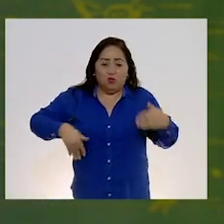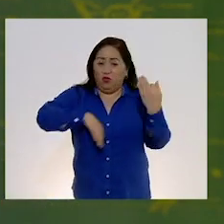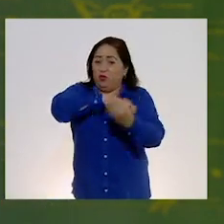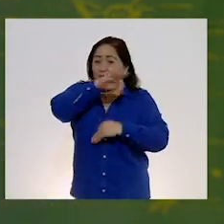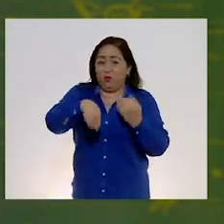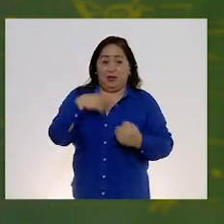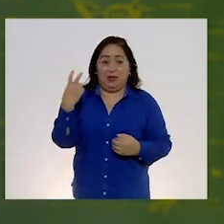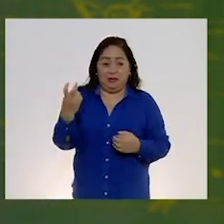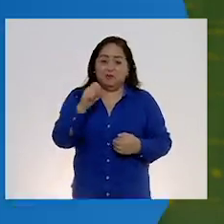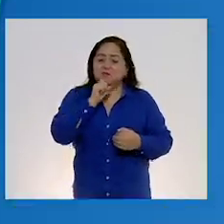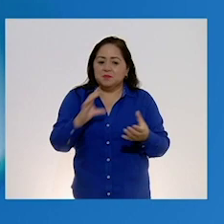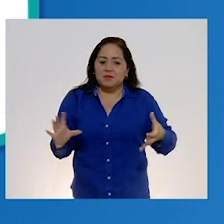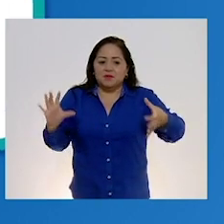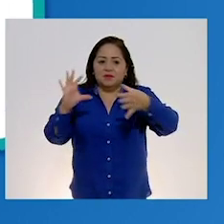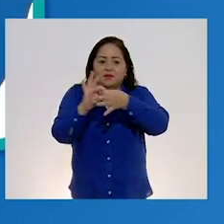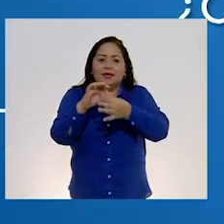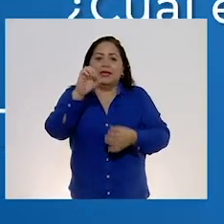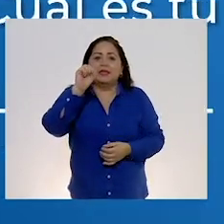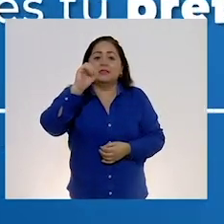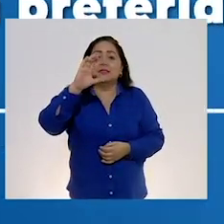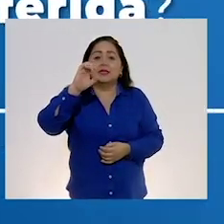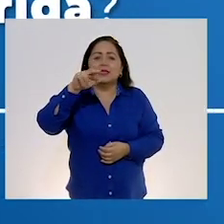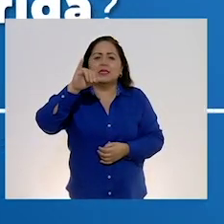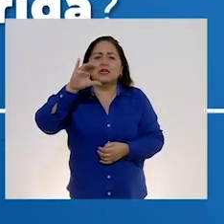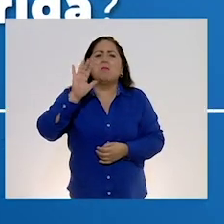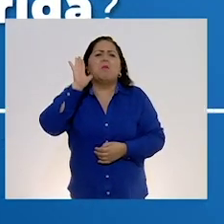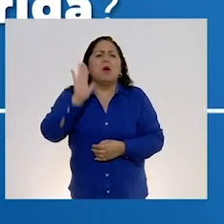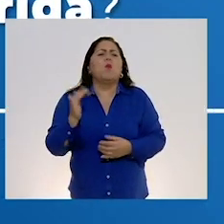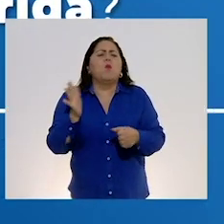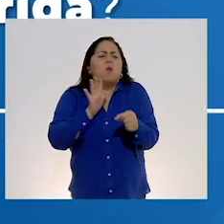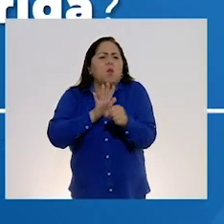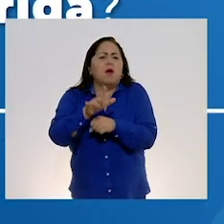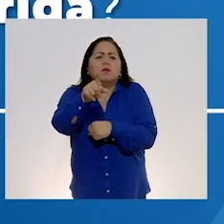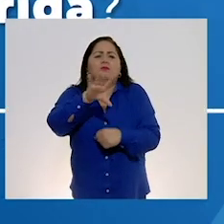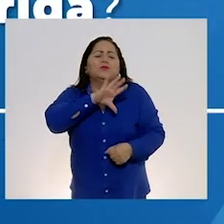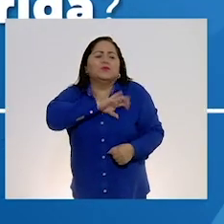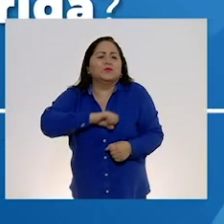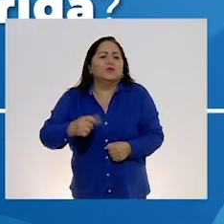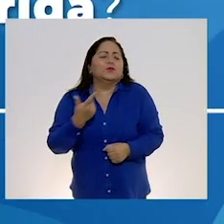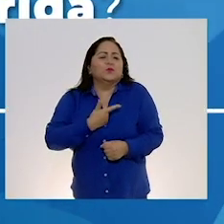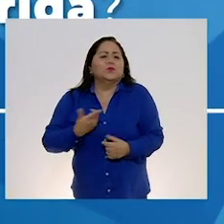ellas forman las artes escénicas. ¿En qué se parecen? ¿Cuál es tu preferida?